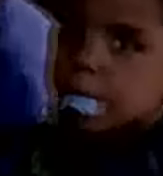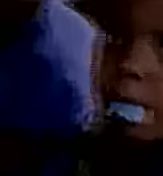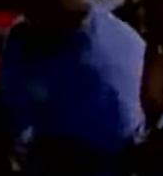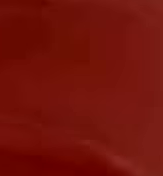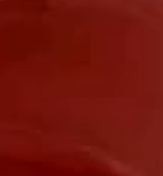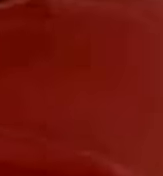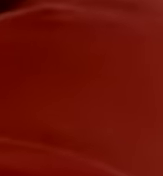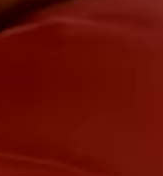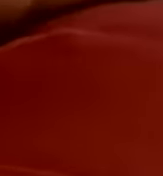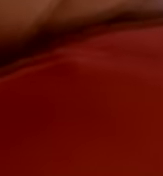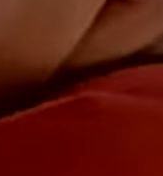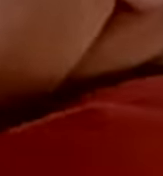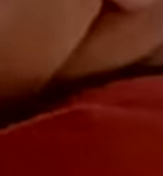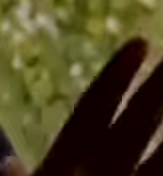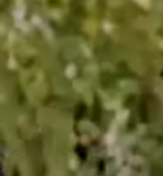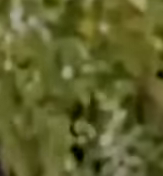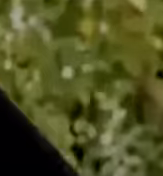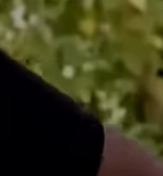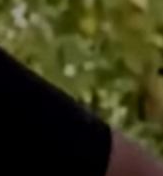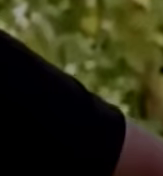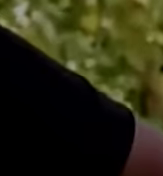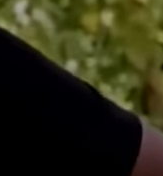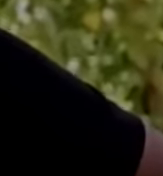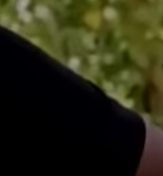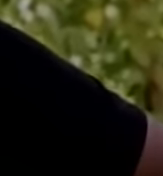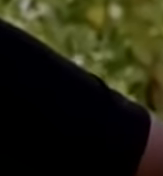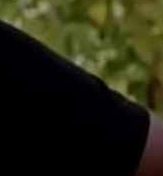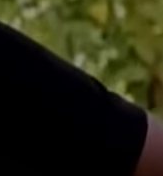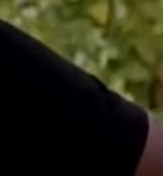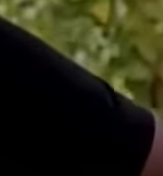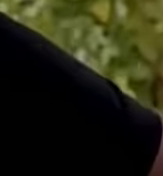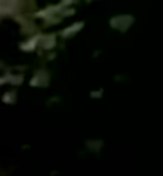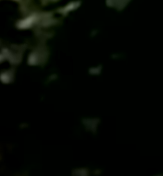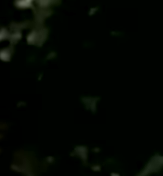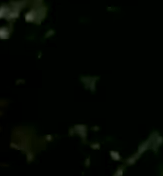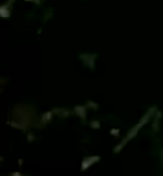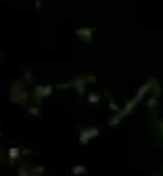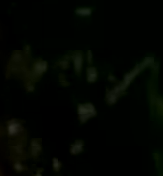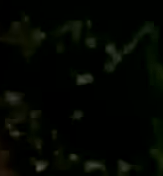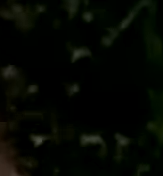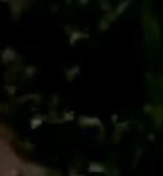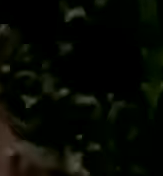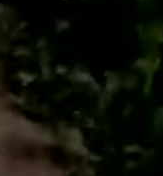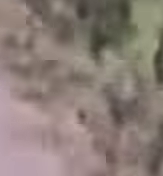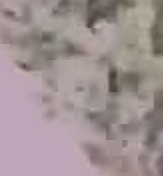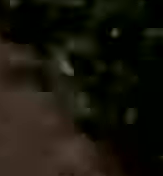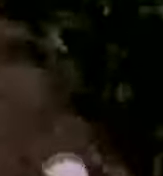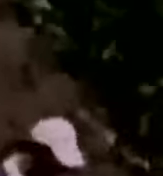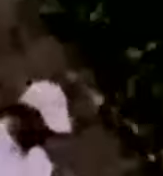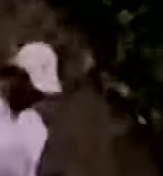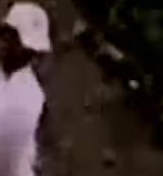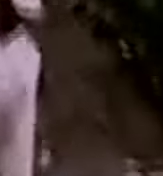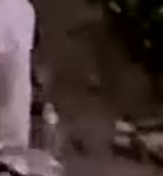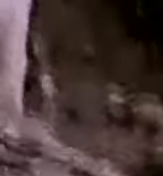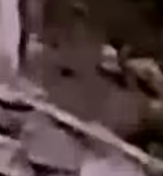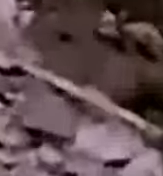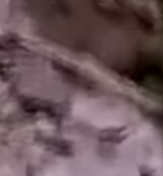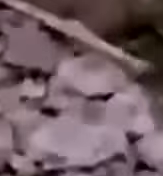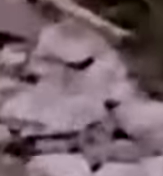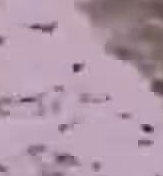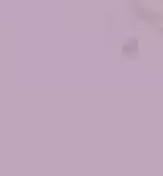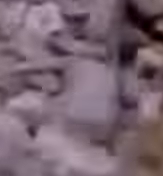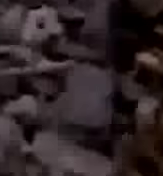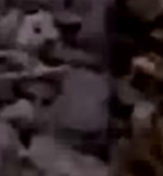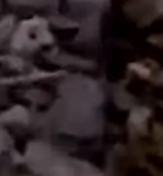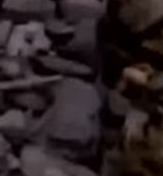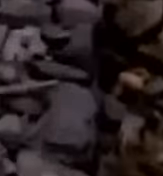la plata y invirtieron todo su trabajo. Y bueno, eso fue todos los días, ahí